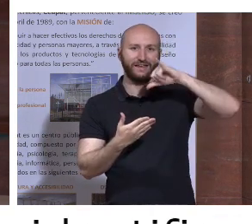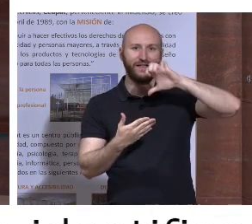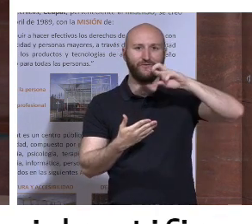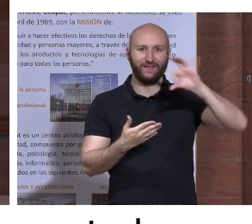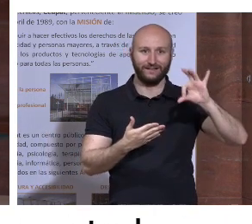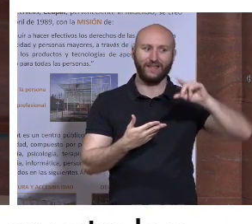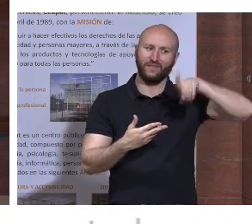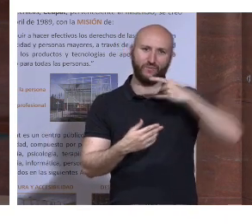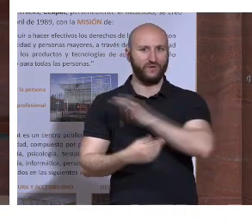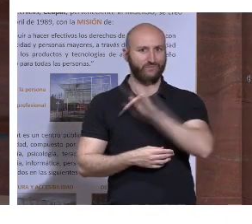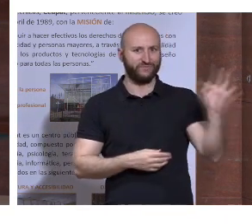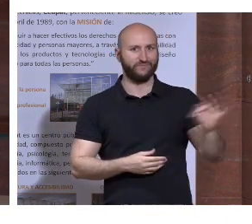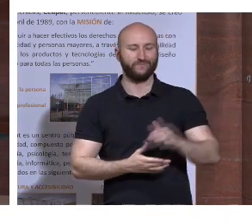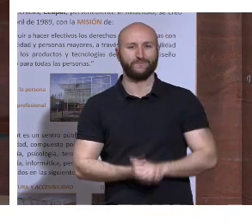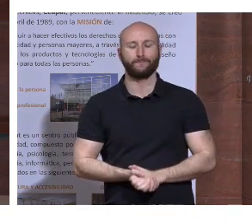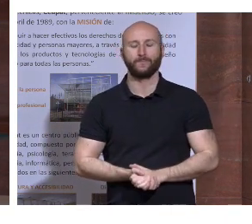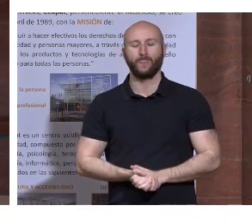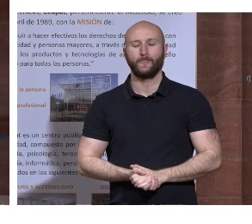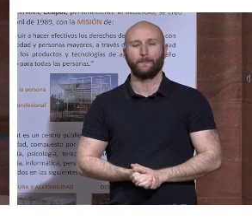la palabra.